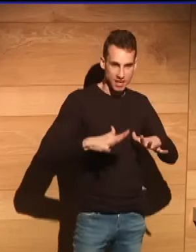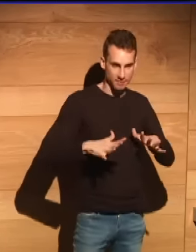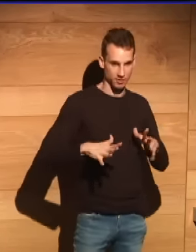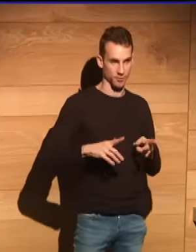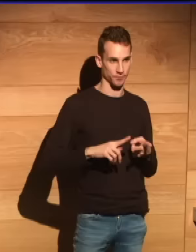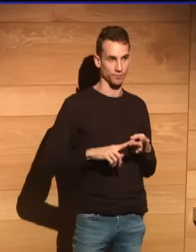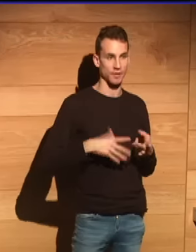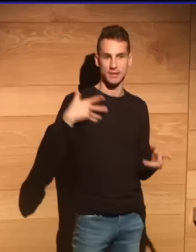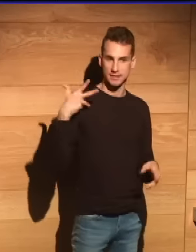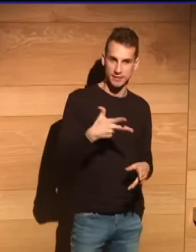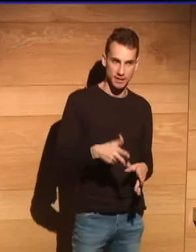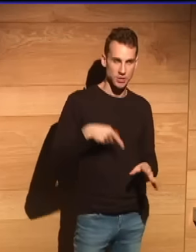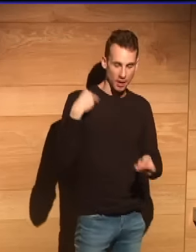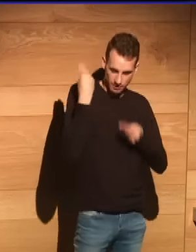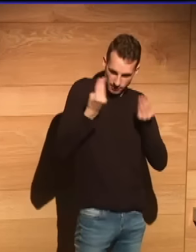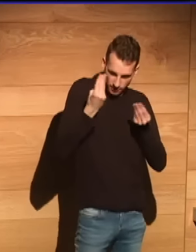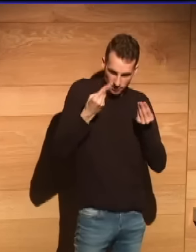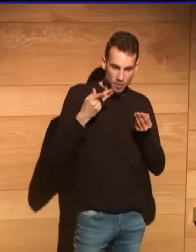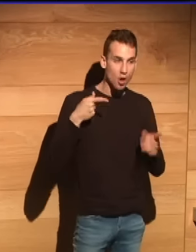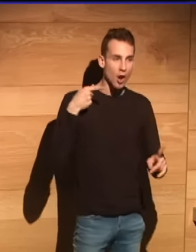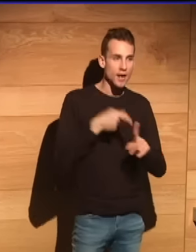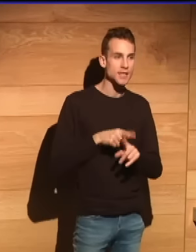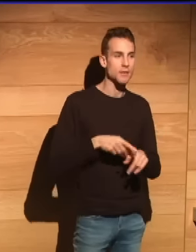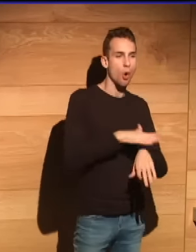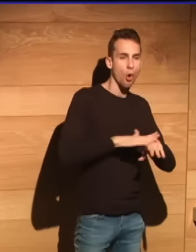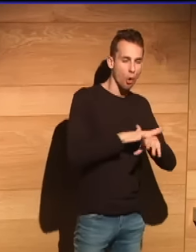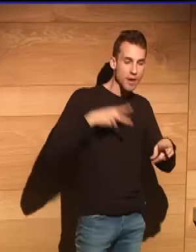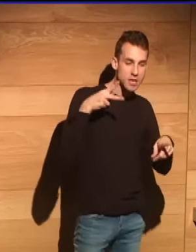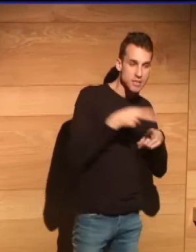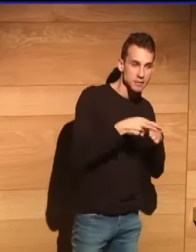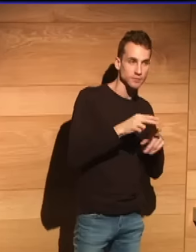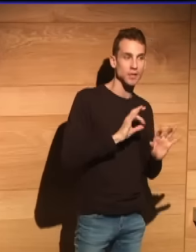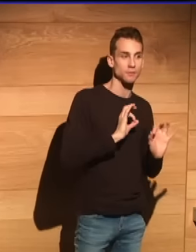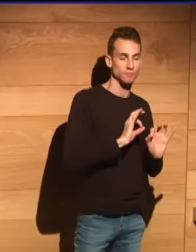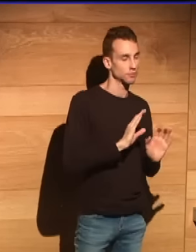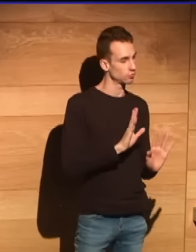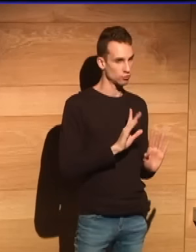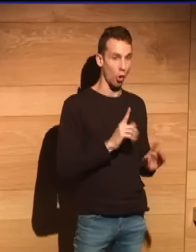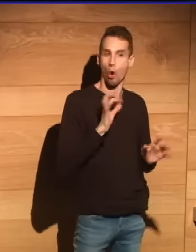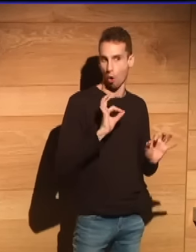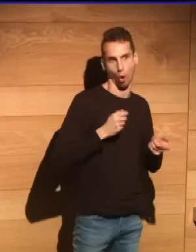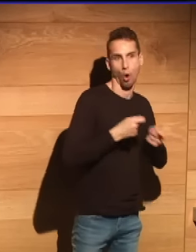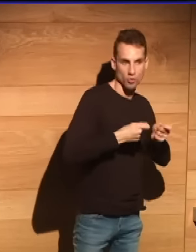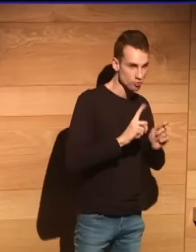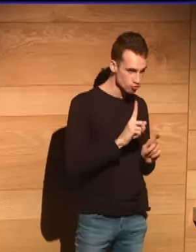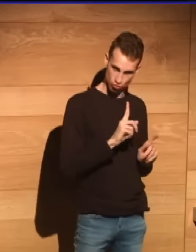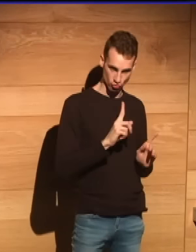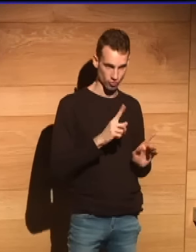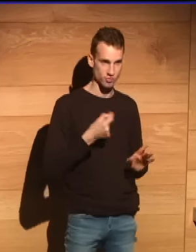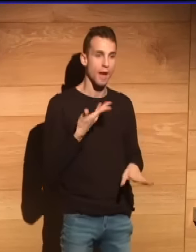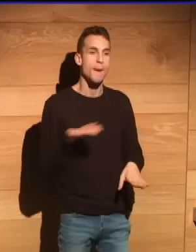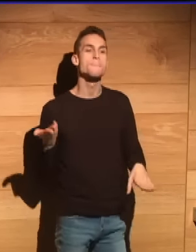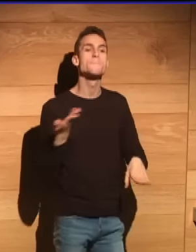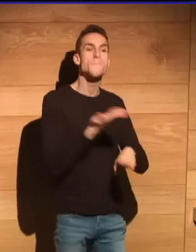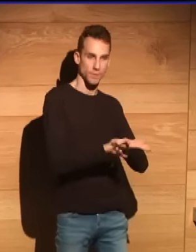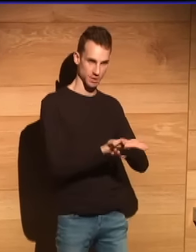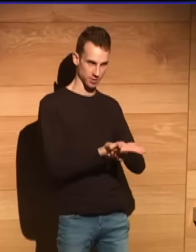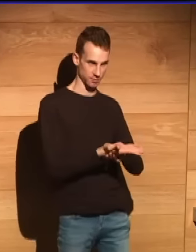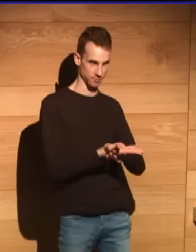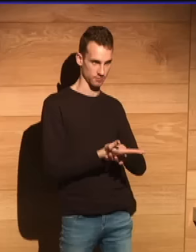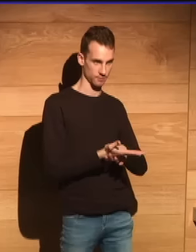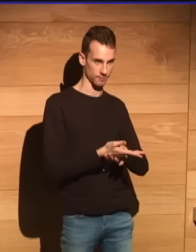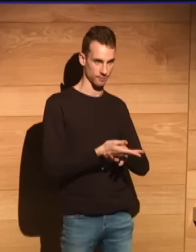solamente están pensados para limitar a los gobiernos o para controlar, son derechos que son propositivos, para decir cómo queremos que